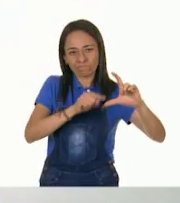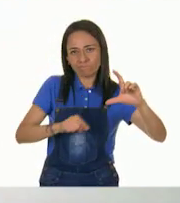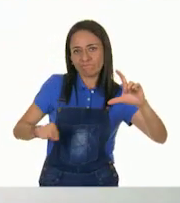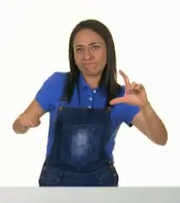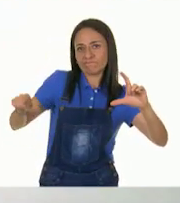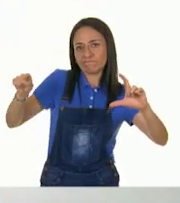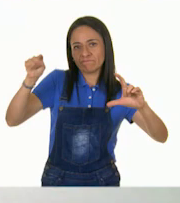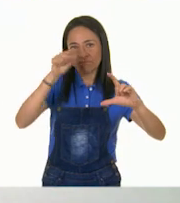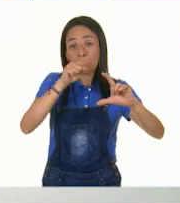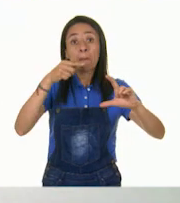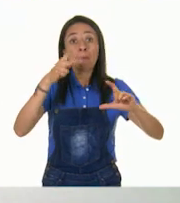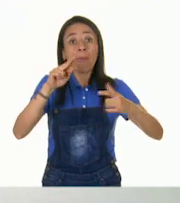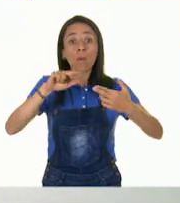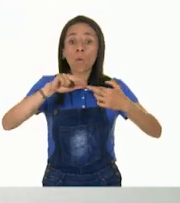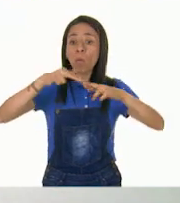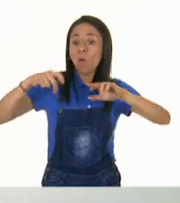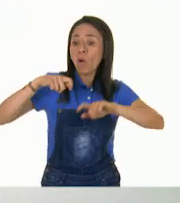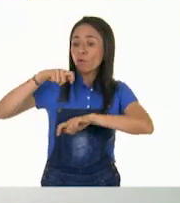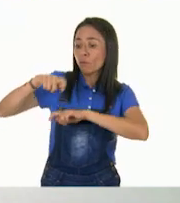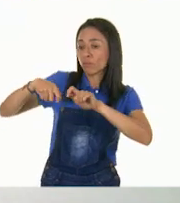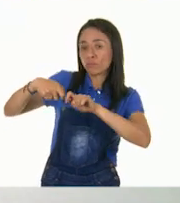cualquiera y